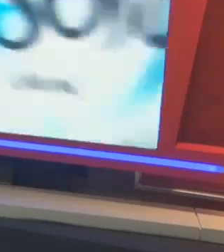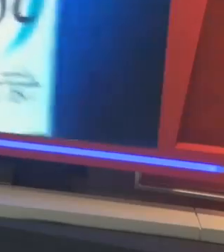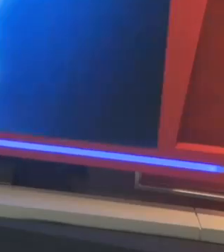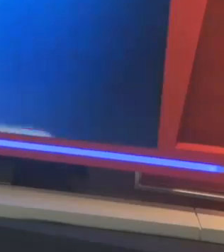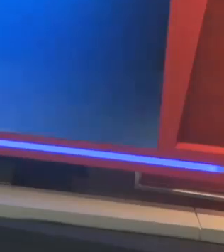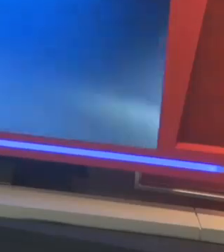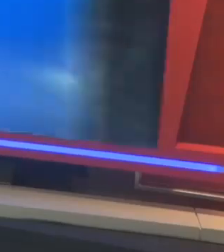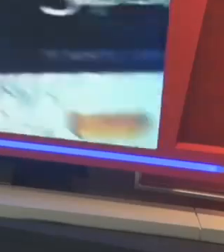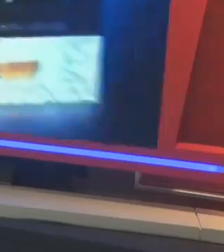líder, precios bajos